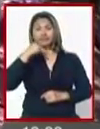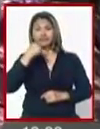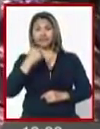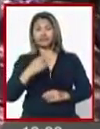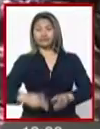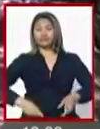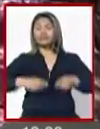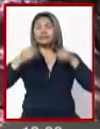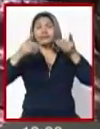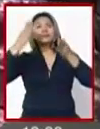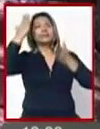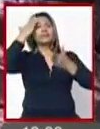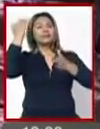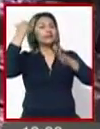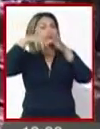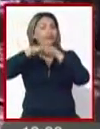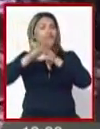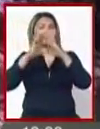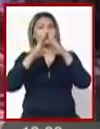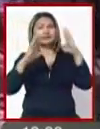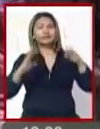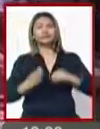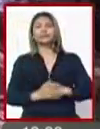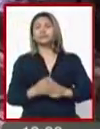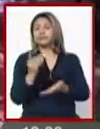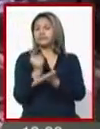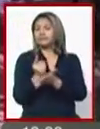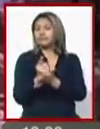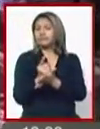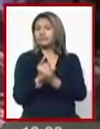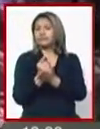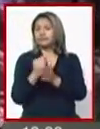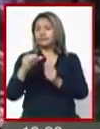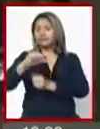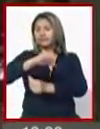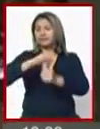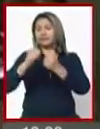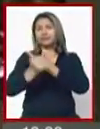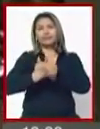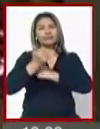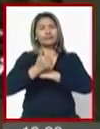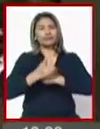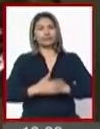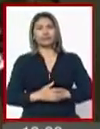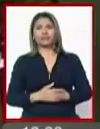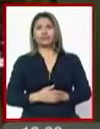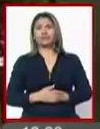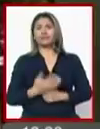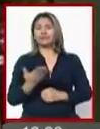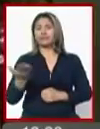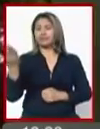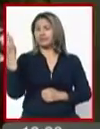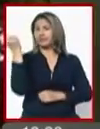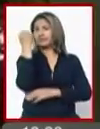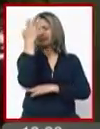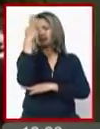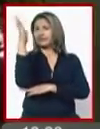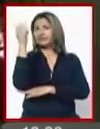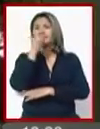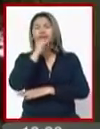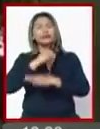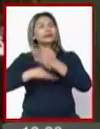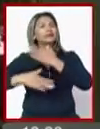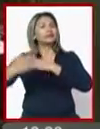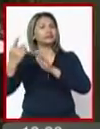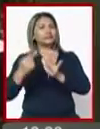propietario nos denuncia por allanamiento de domicilio, amenazas y asociación delictuosa, ¿no? Antes esta era la figura del árbol añejo de